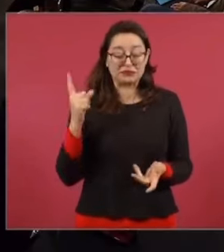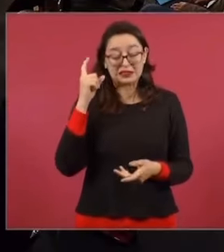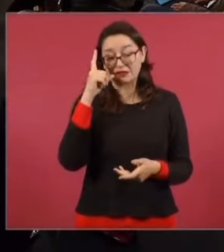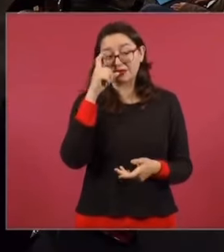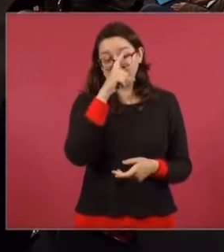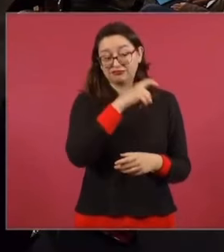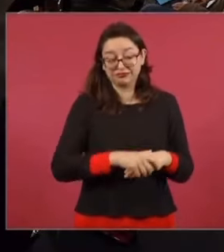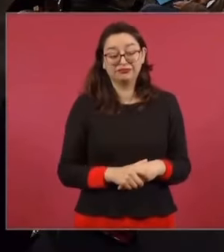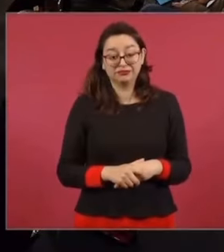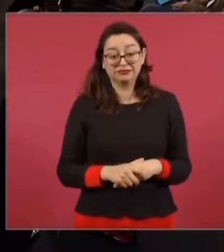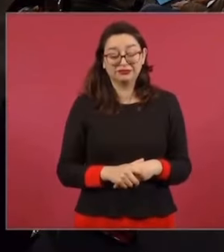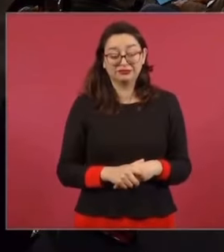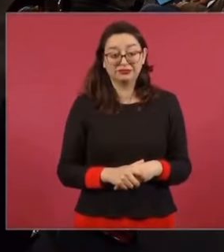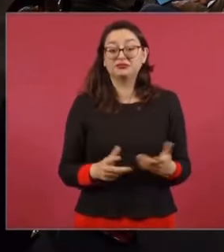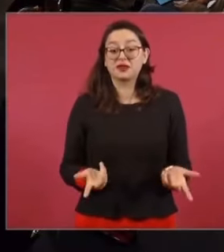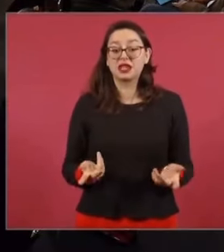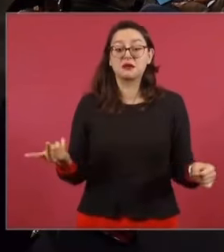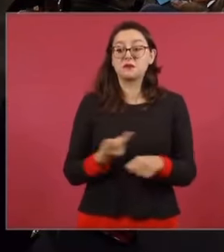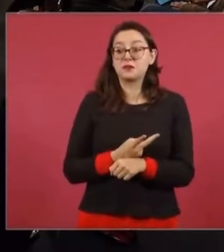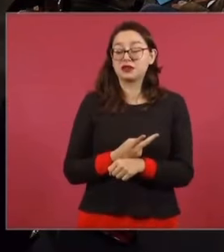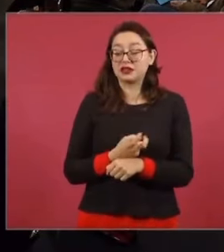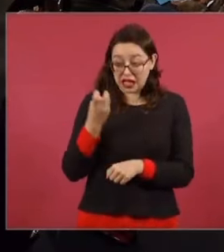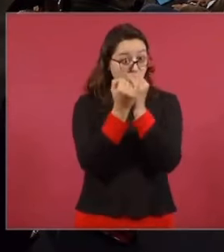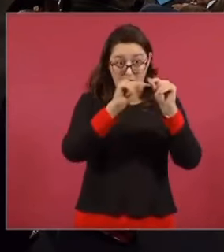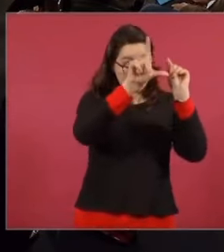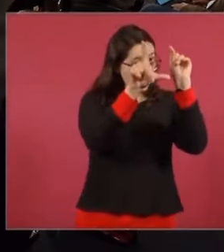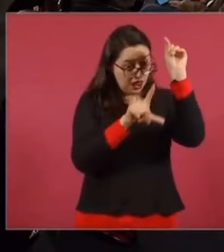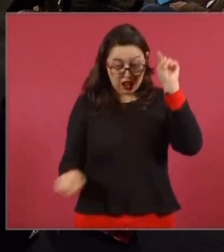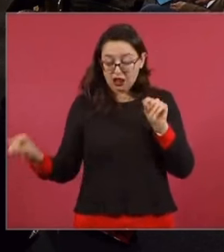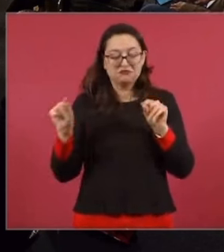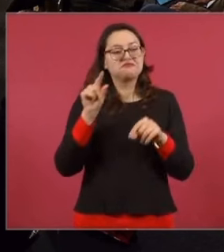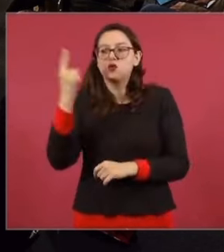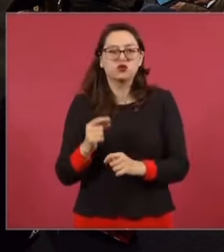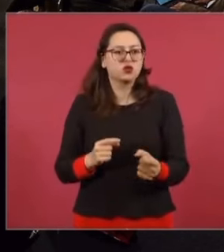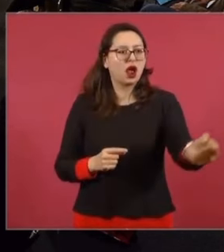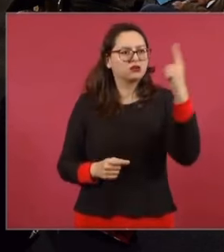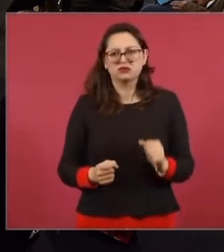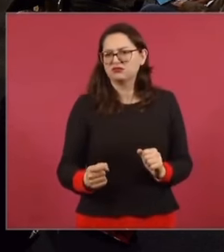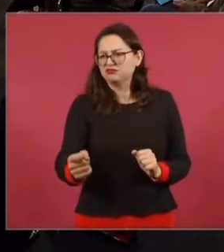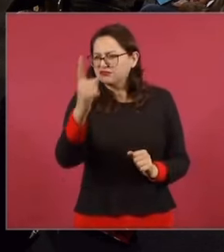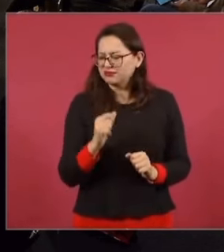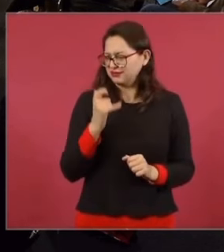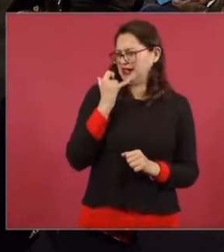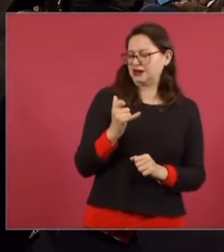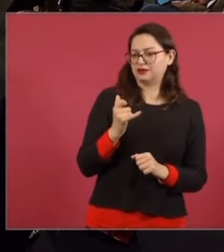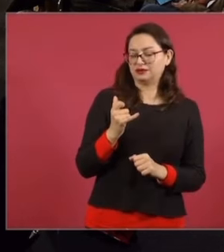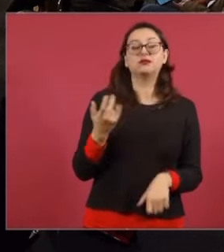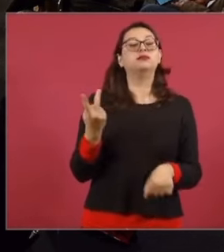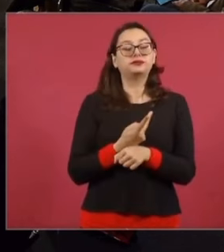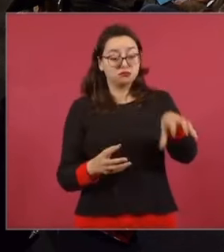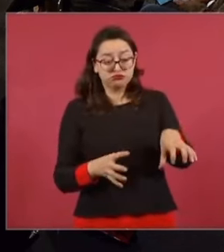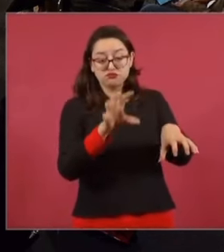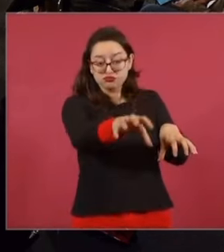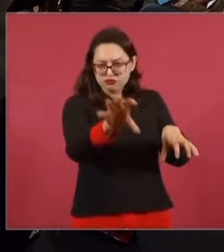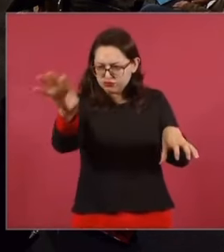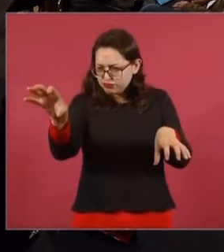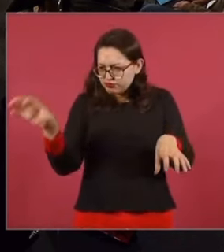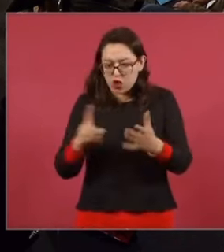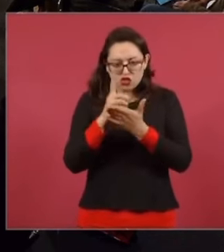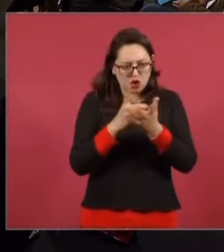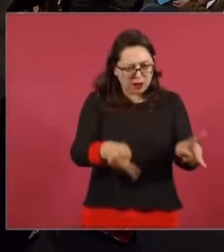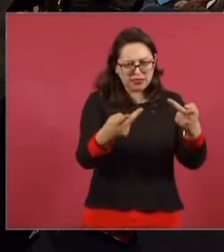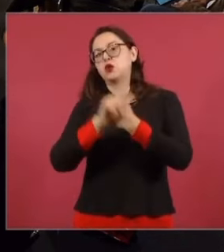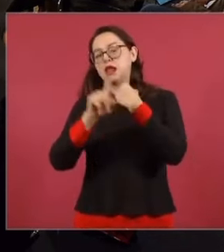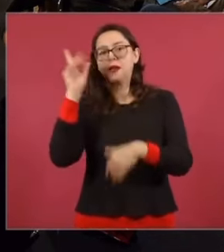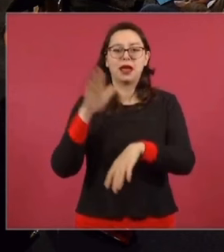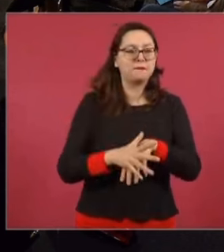complejo porque no sucede en todo el país hay regiones donde si existe más consumo de droga hay más violencia y